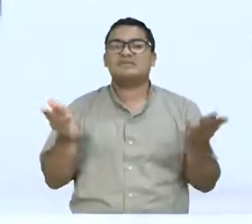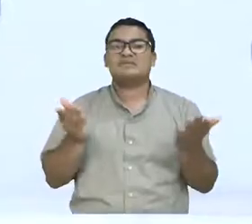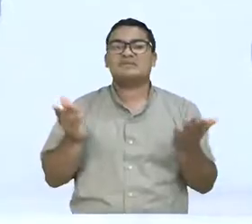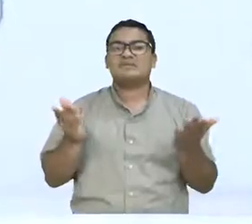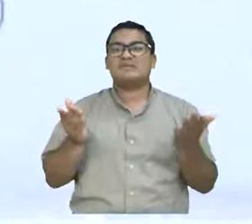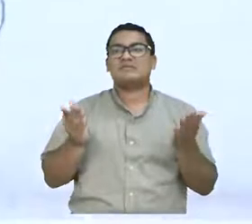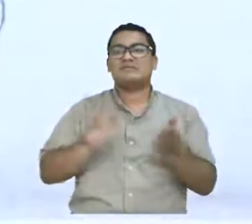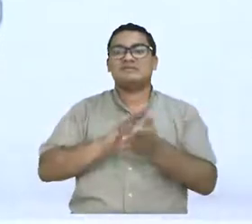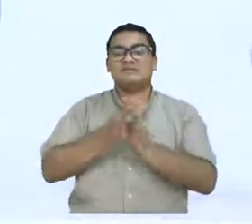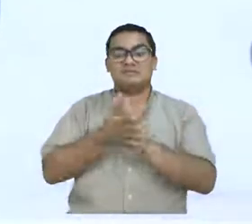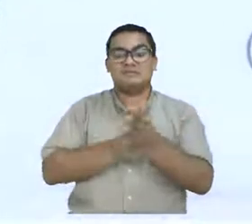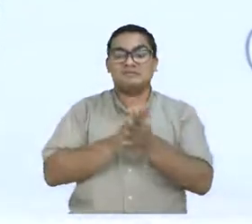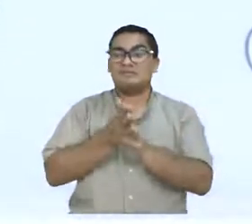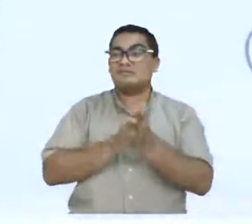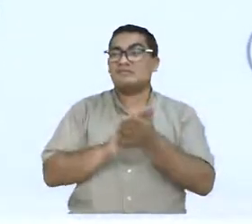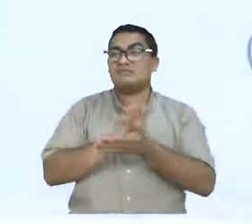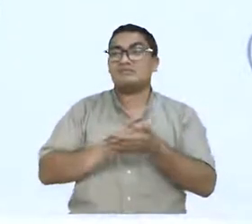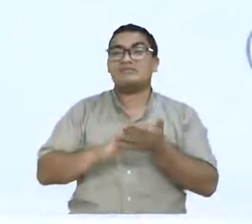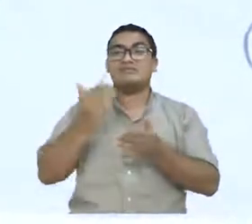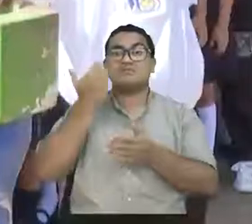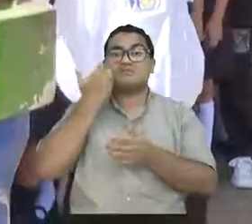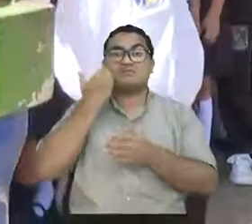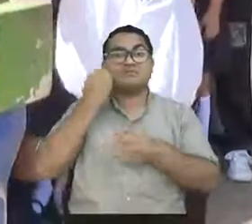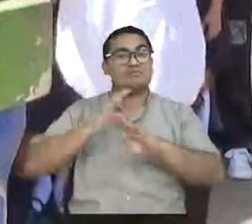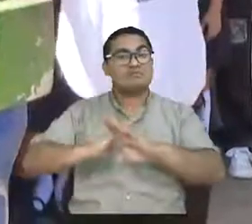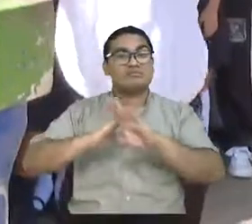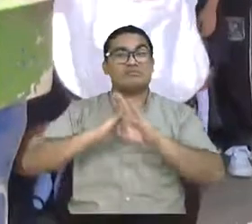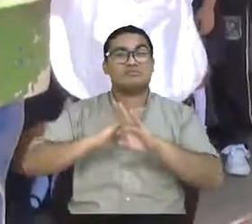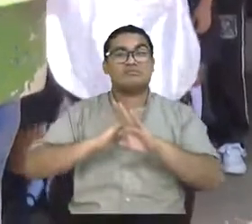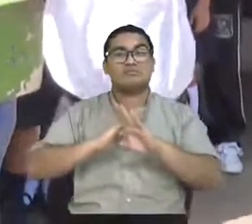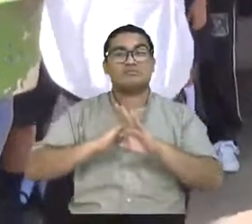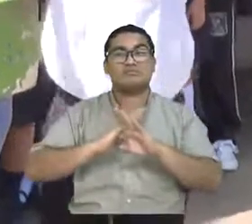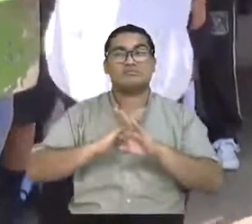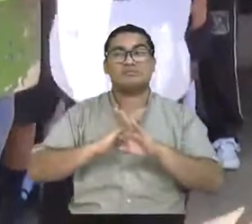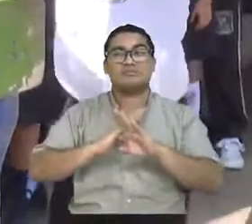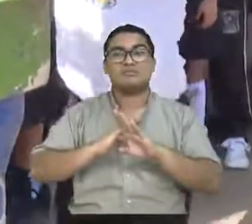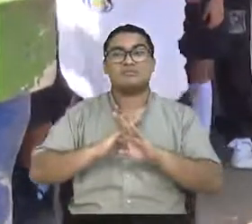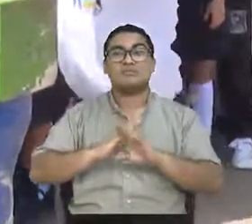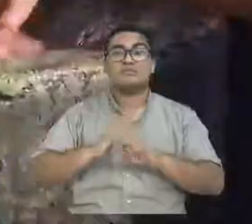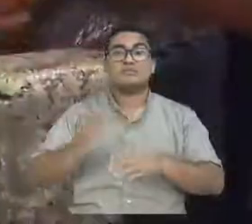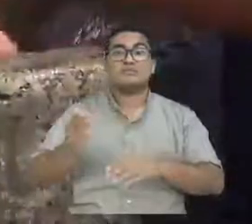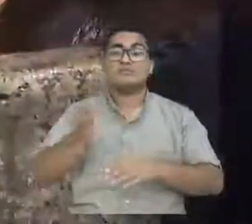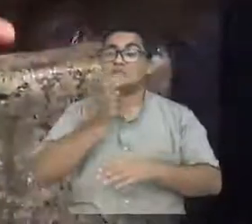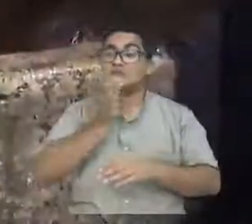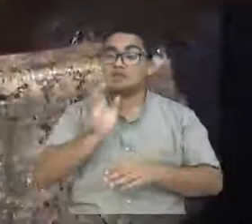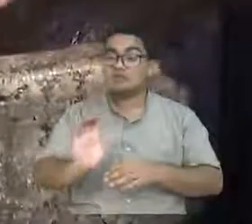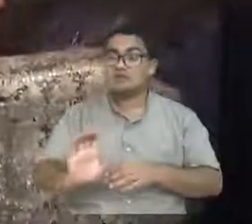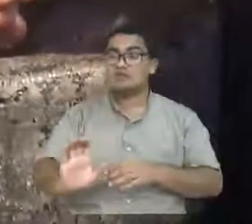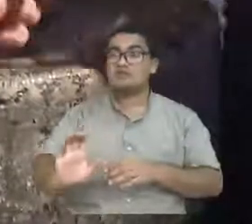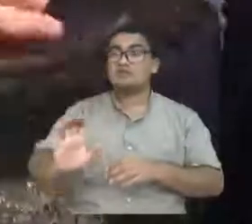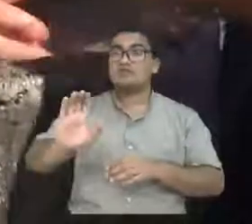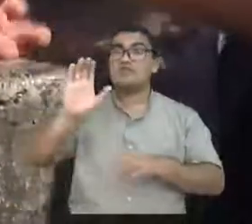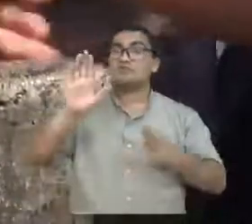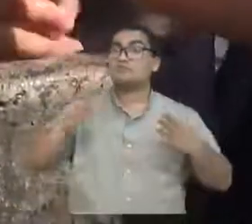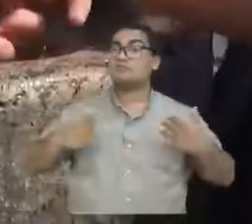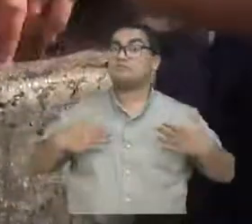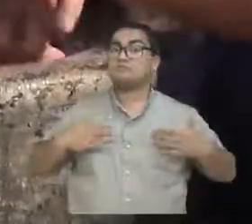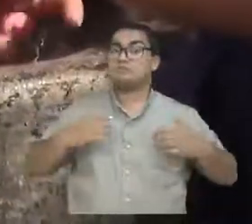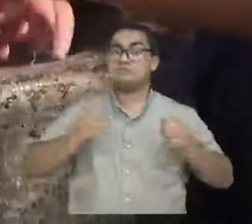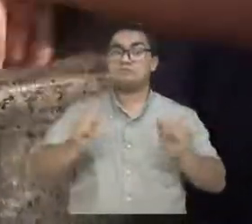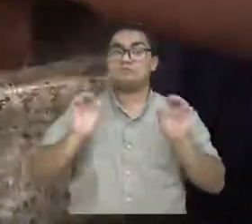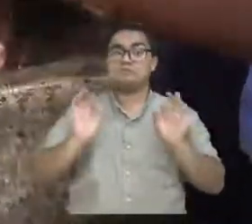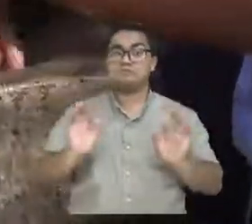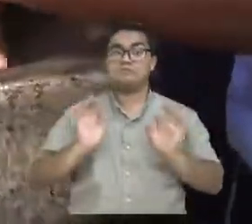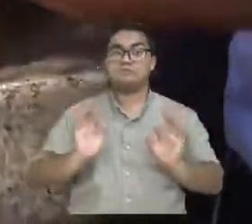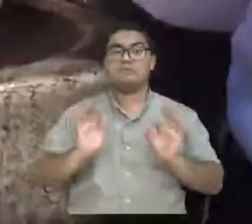de manos, al prevenir muchos tipos de enfermedades, el niño crece más saludable. Sano. Al crecer más sano, es una persona que